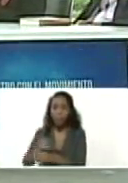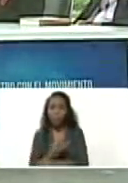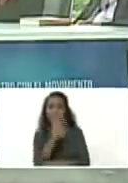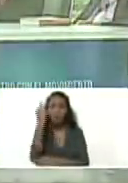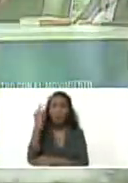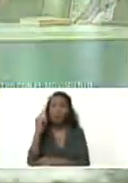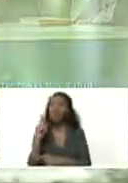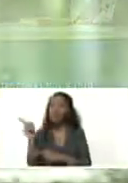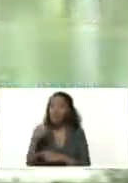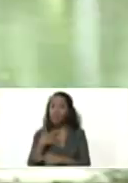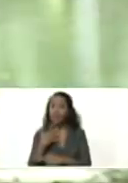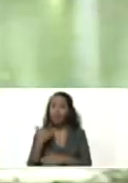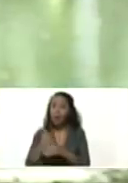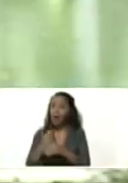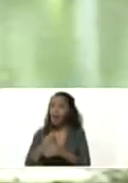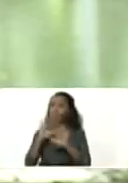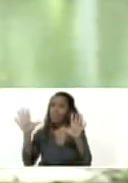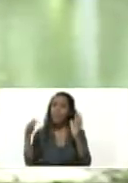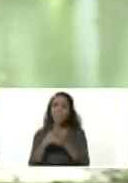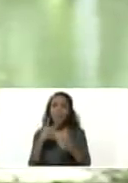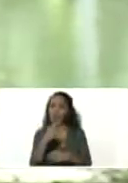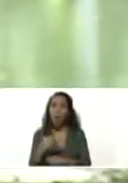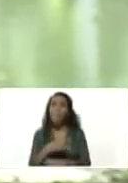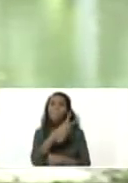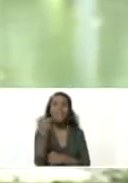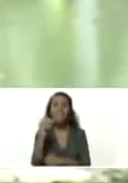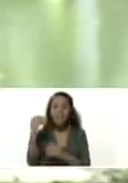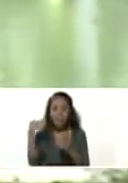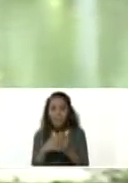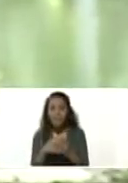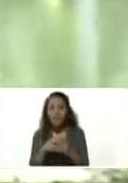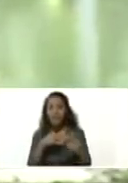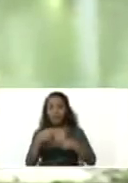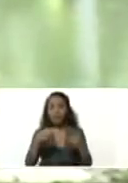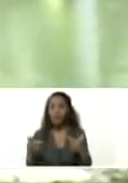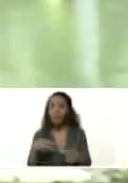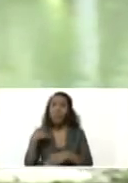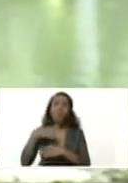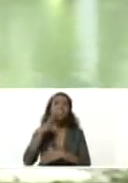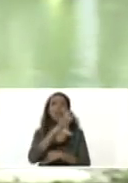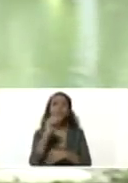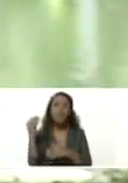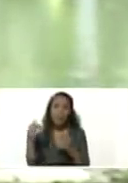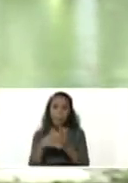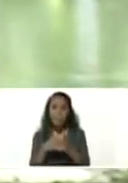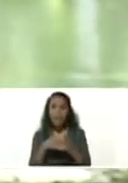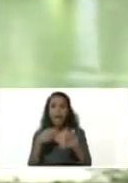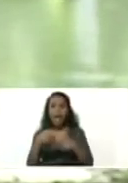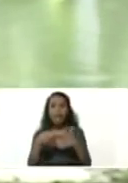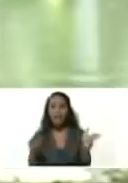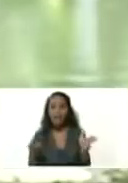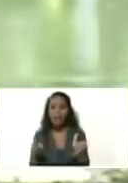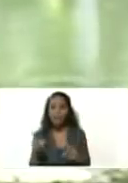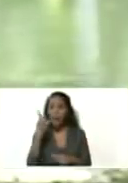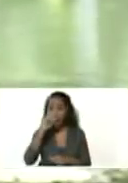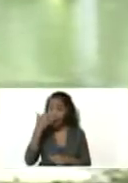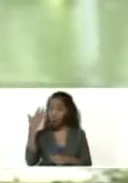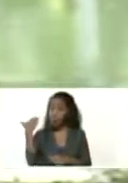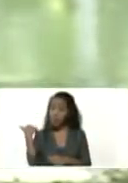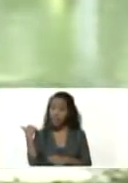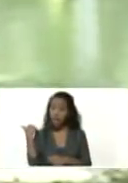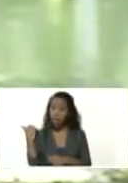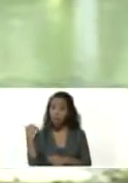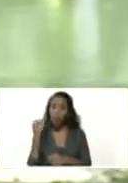retó y nos dijo que no sean 10.000, que sean 20.000. Después usted dijo que sean 50.000. El año pasado, perdón, este